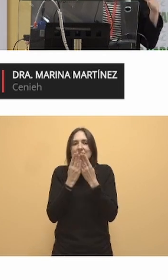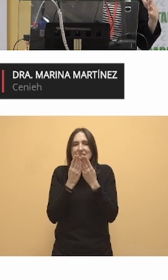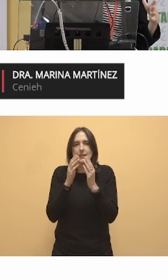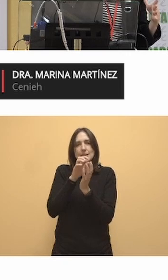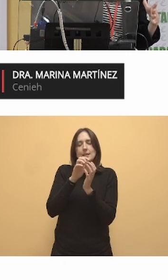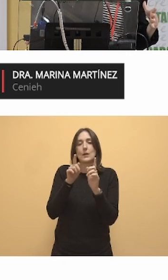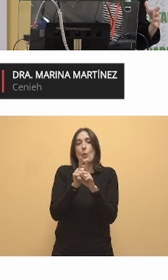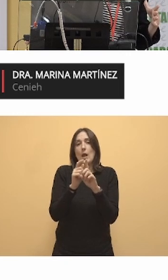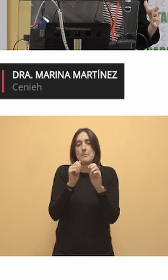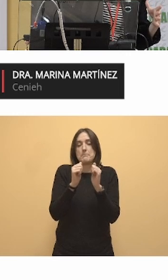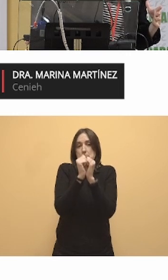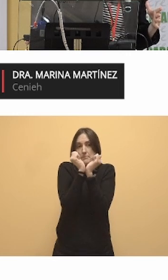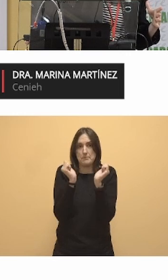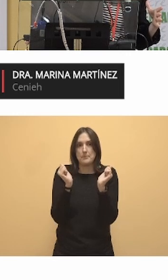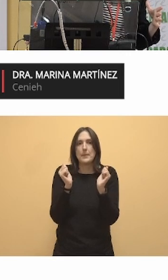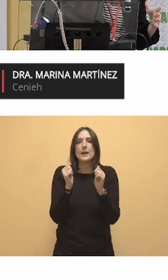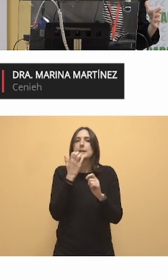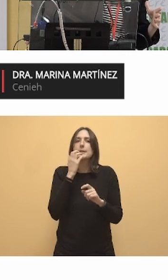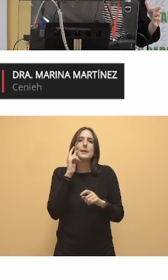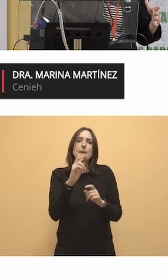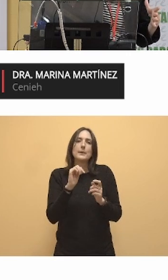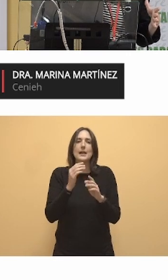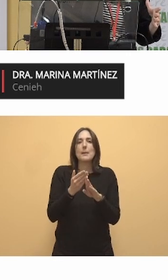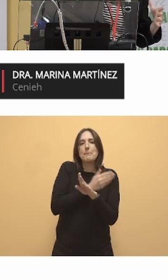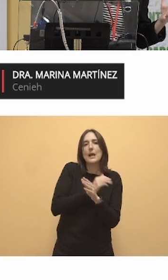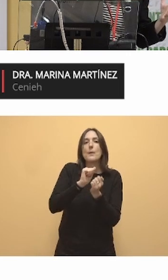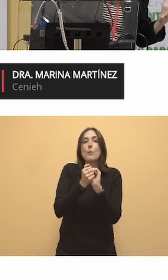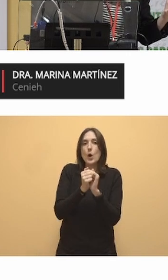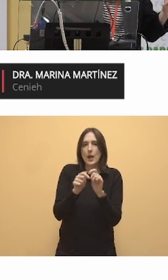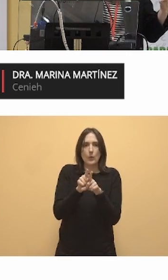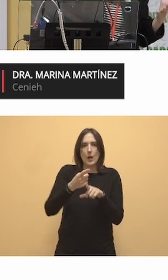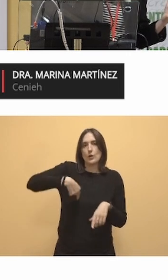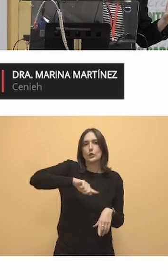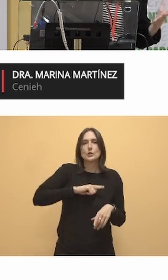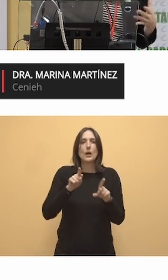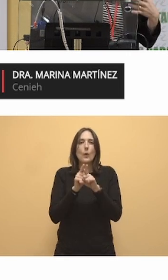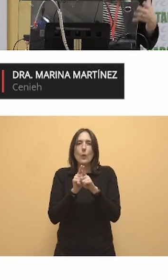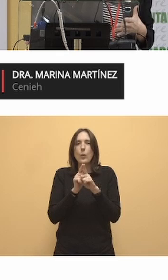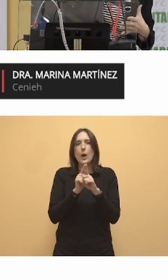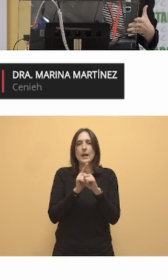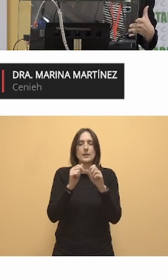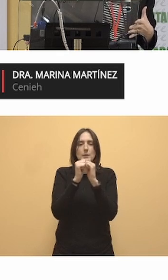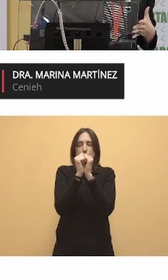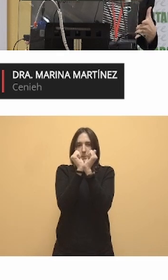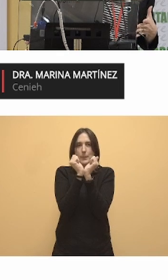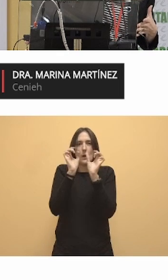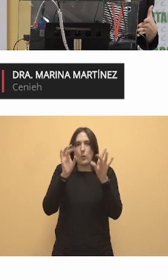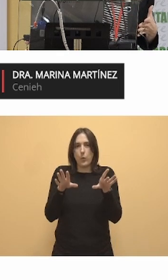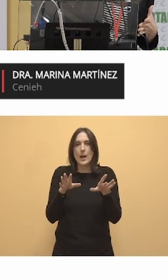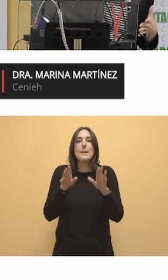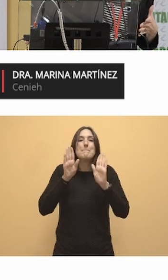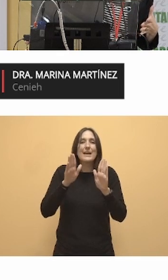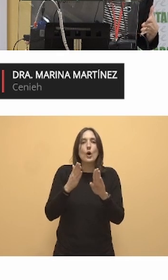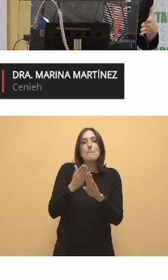cómo un premolar de nuestra especie pues se caracteriza por esa simetría, mientras que los premolares